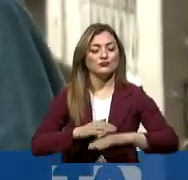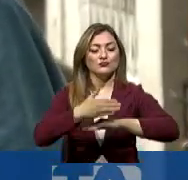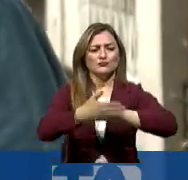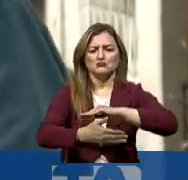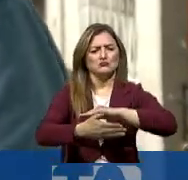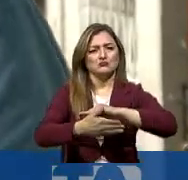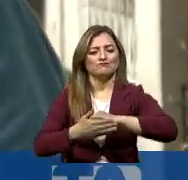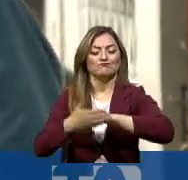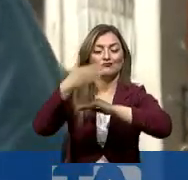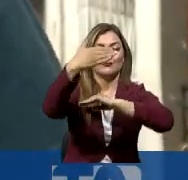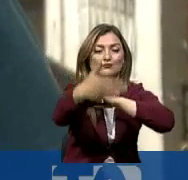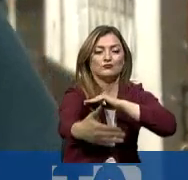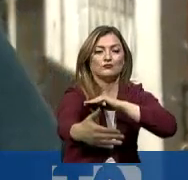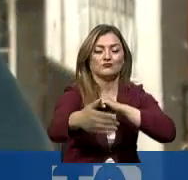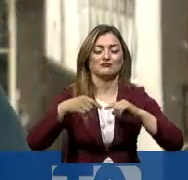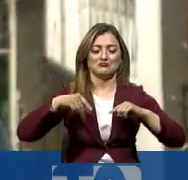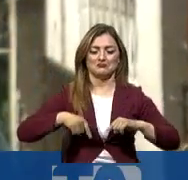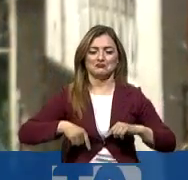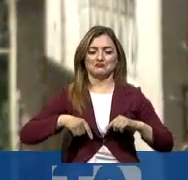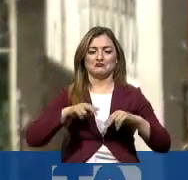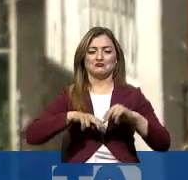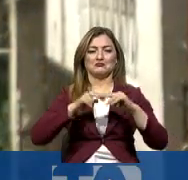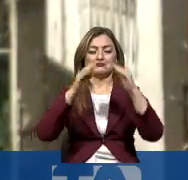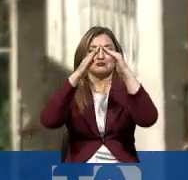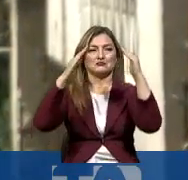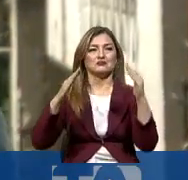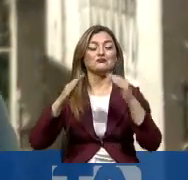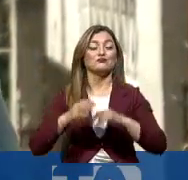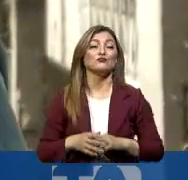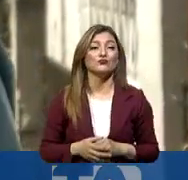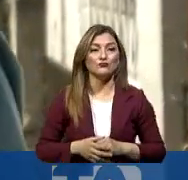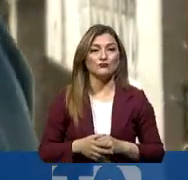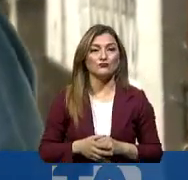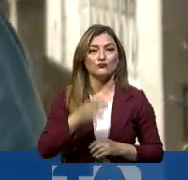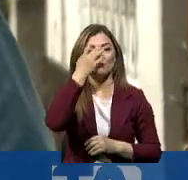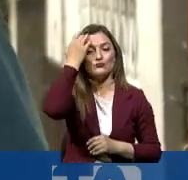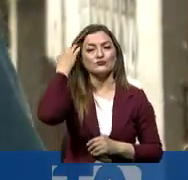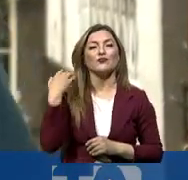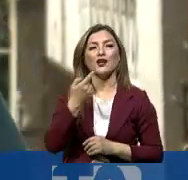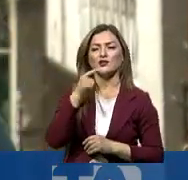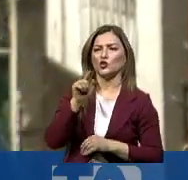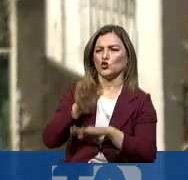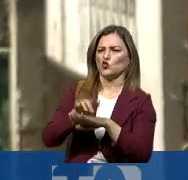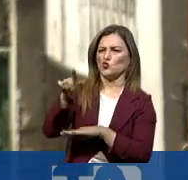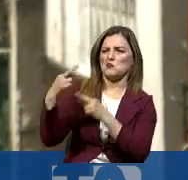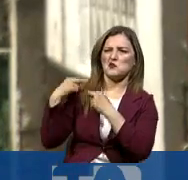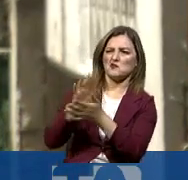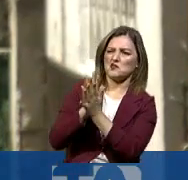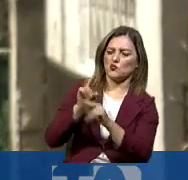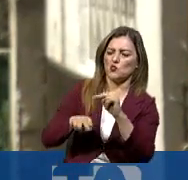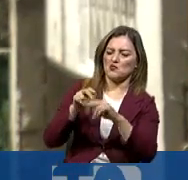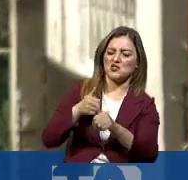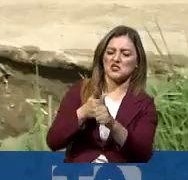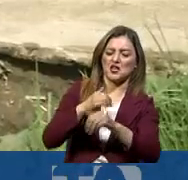atrás por eso se hizo porque todos han sido irresponsablemente como puedes construir al filo de la quebrada no la